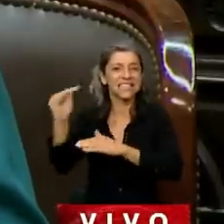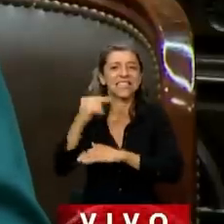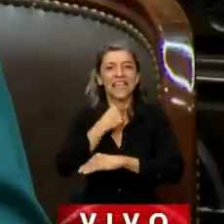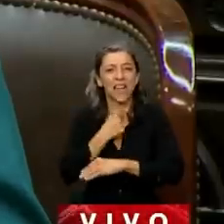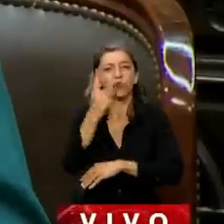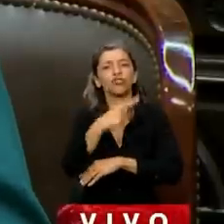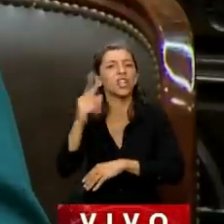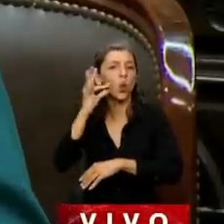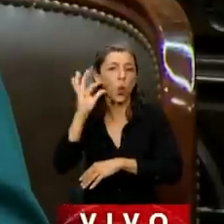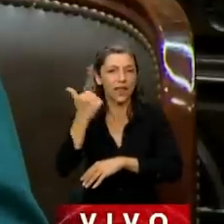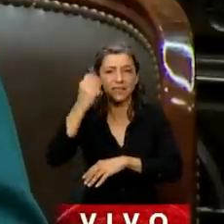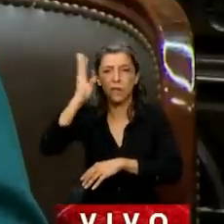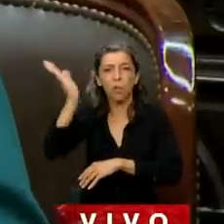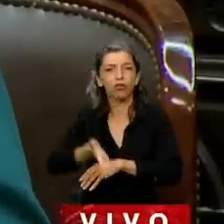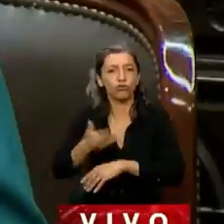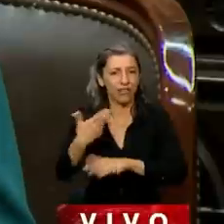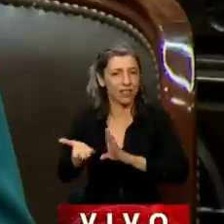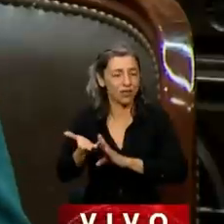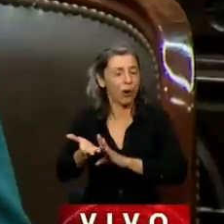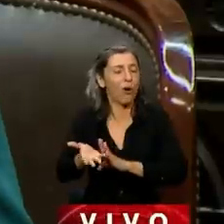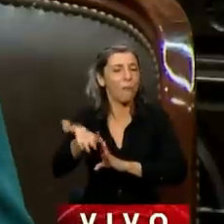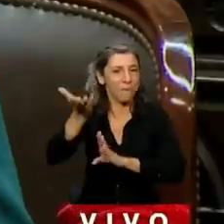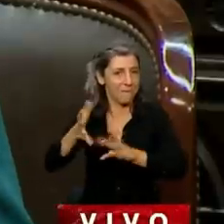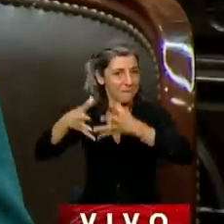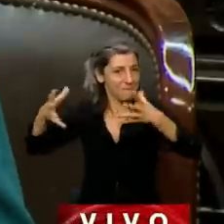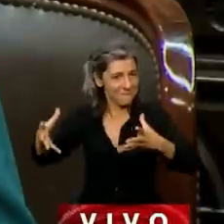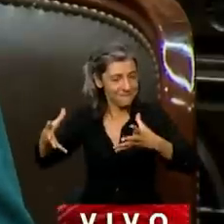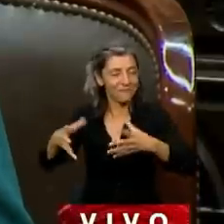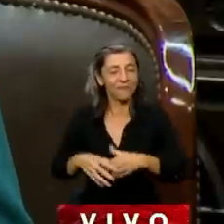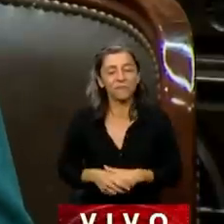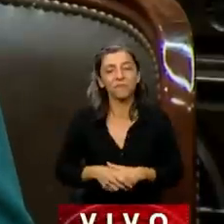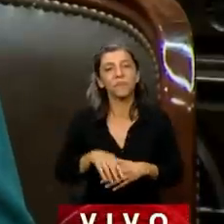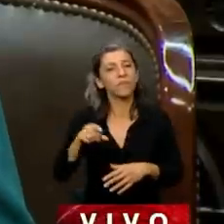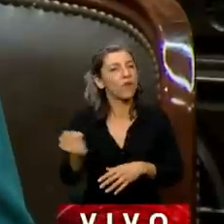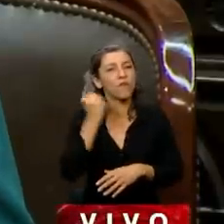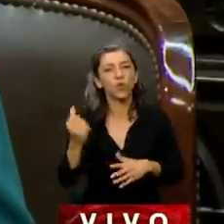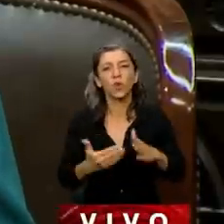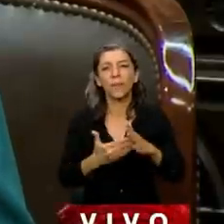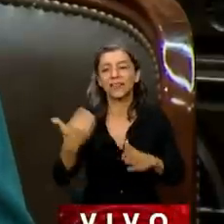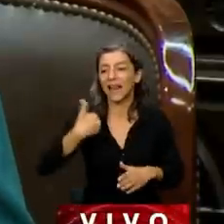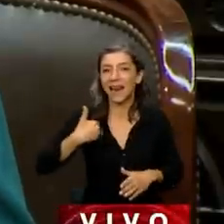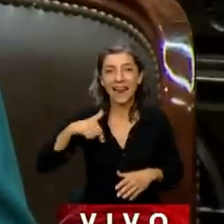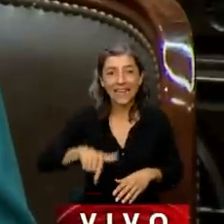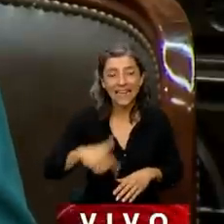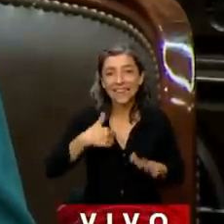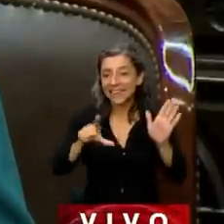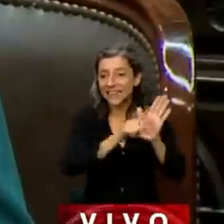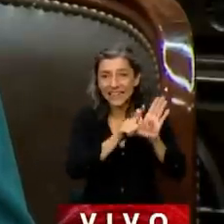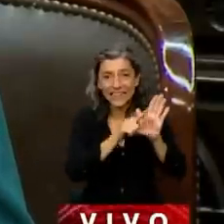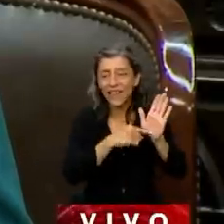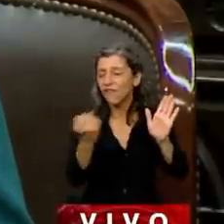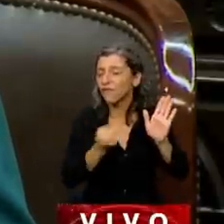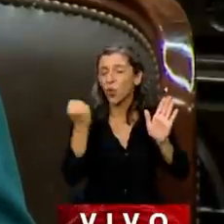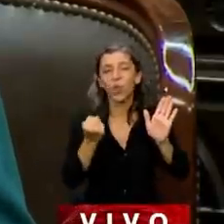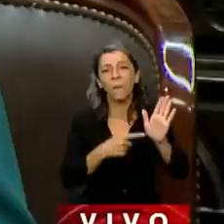146%. Aún así, la verdad que es fundamental que en nuestro país, por ley, como estamos